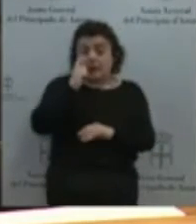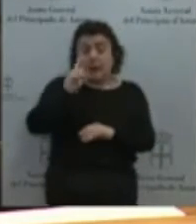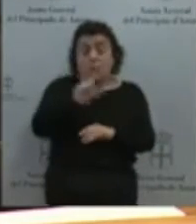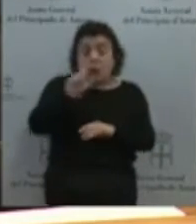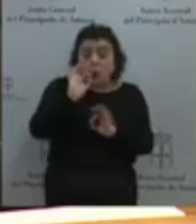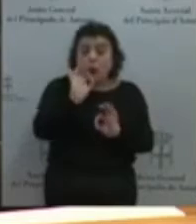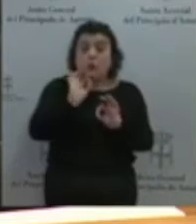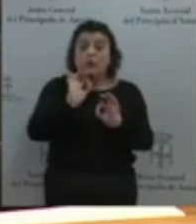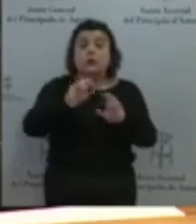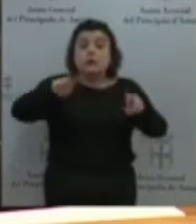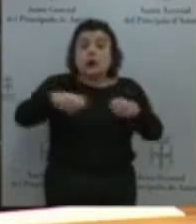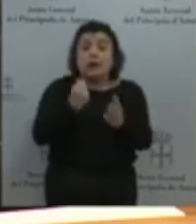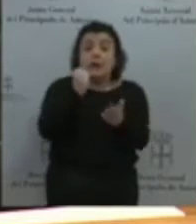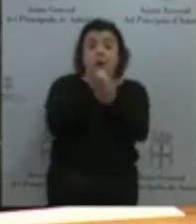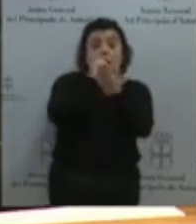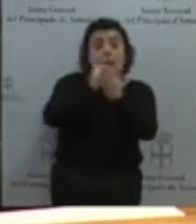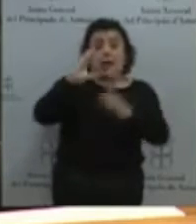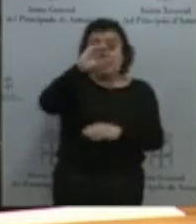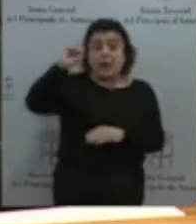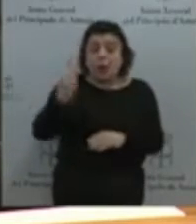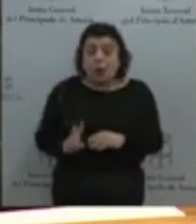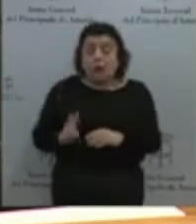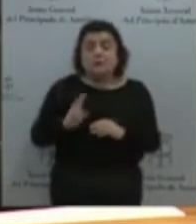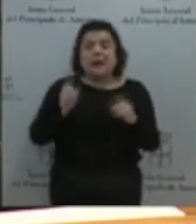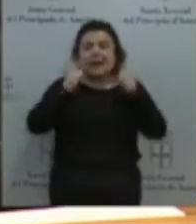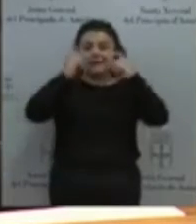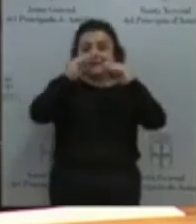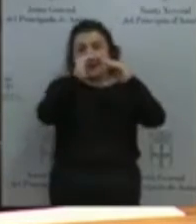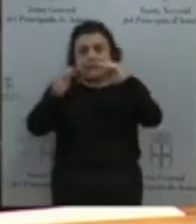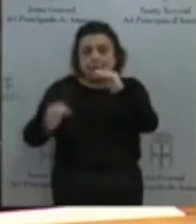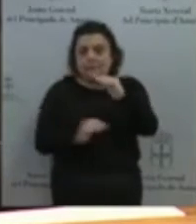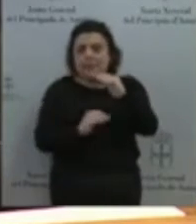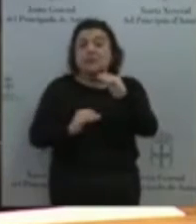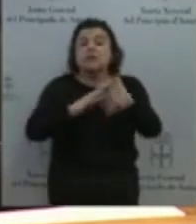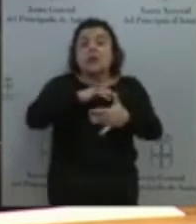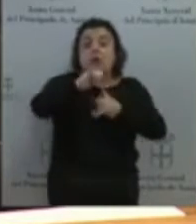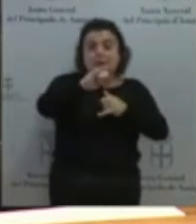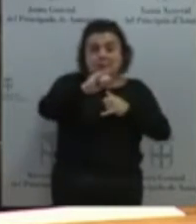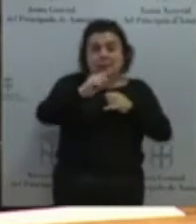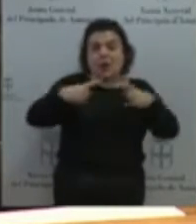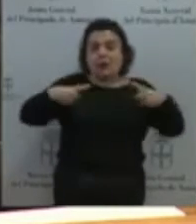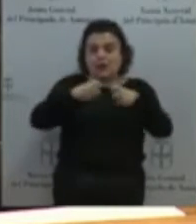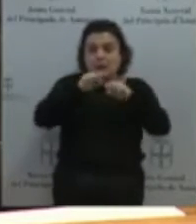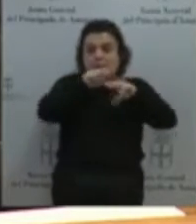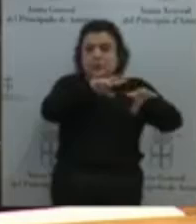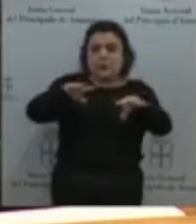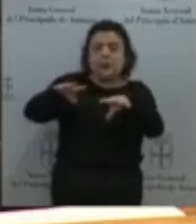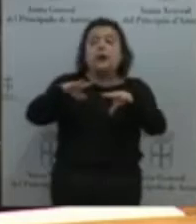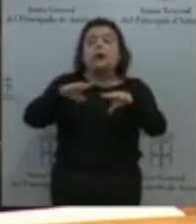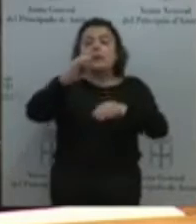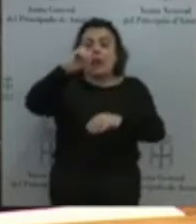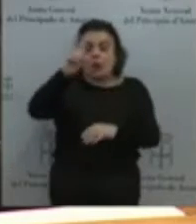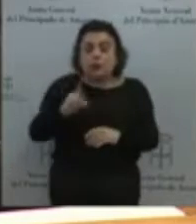de absorción y compensación de emisiones de gases de efecto invernadero del Principado de Asturias. Esto va a deixar a las empresas